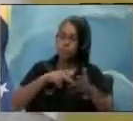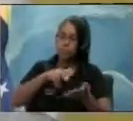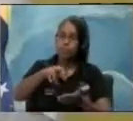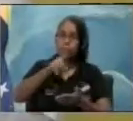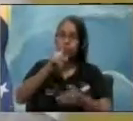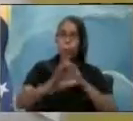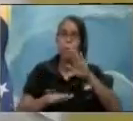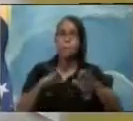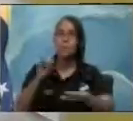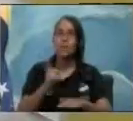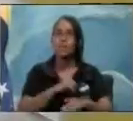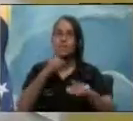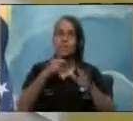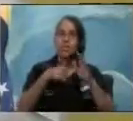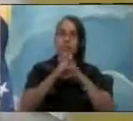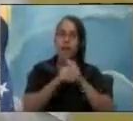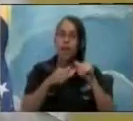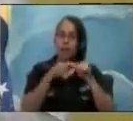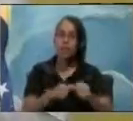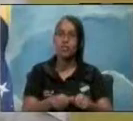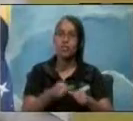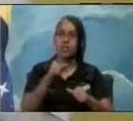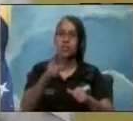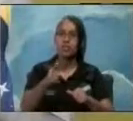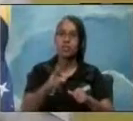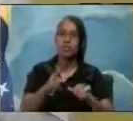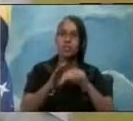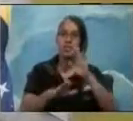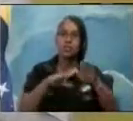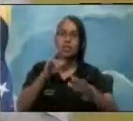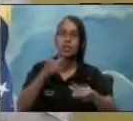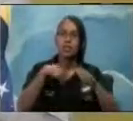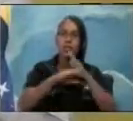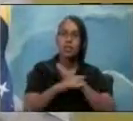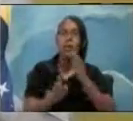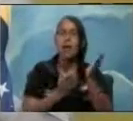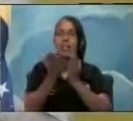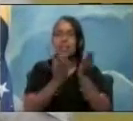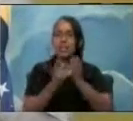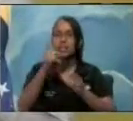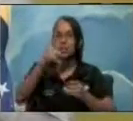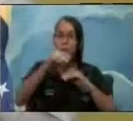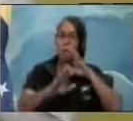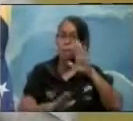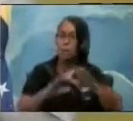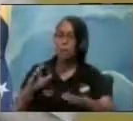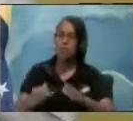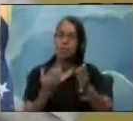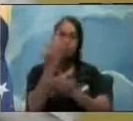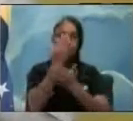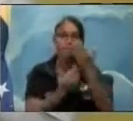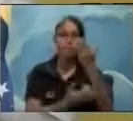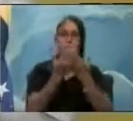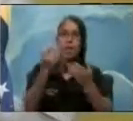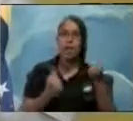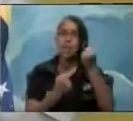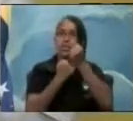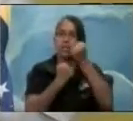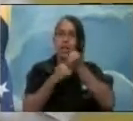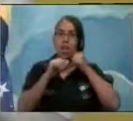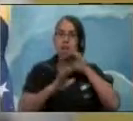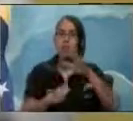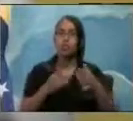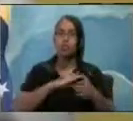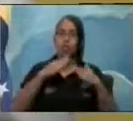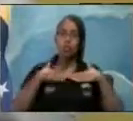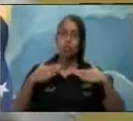pies y tus tobillos se van a firmar, tus pies y tus tobillos te van a servir, tus pies y tus tobillos van a soportar el peso de tu